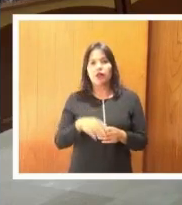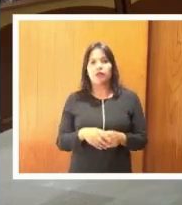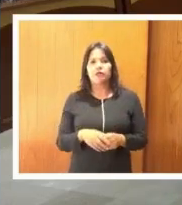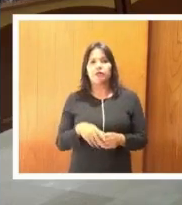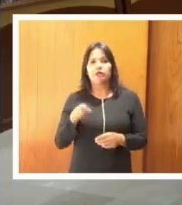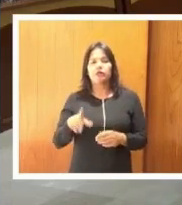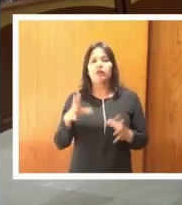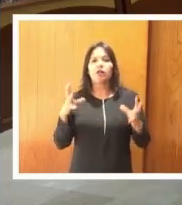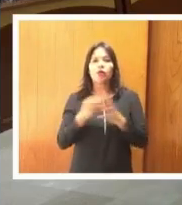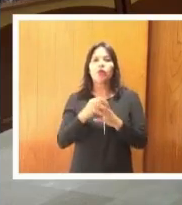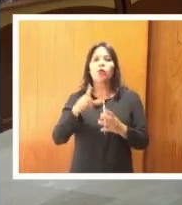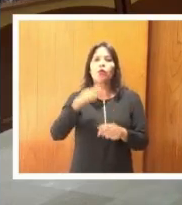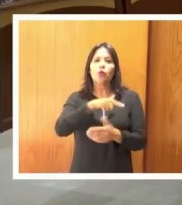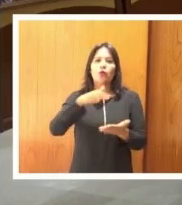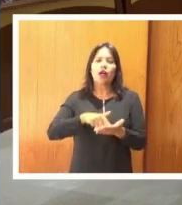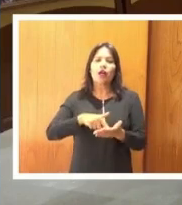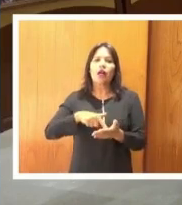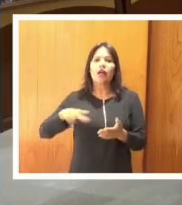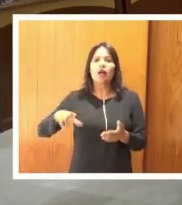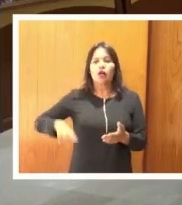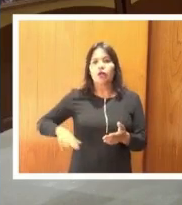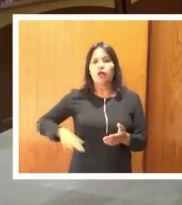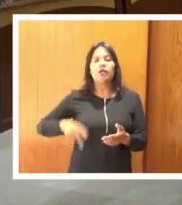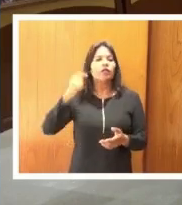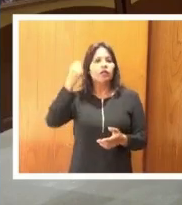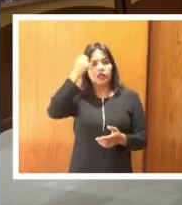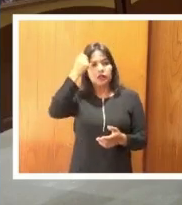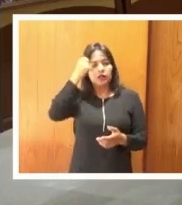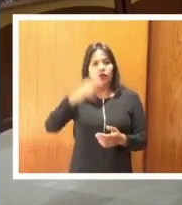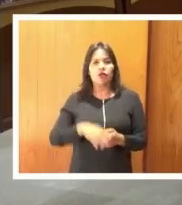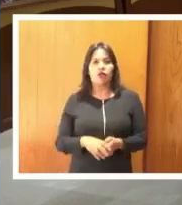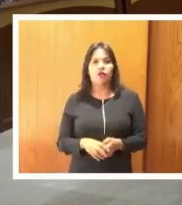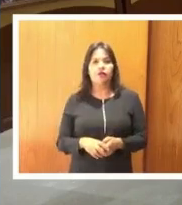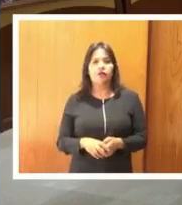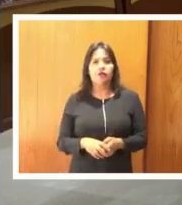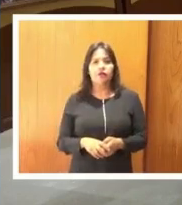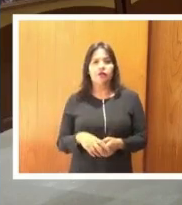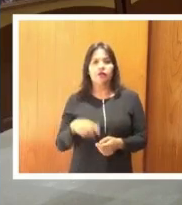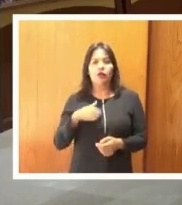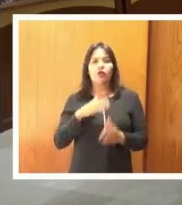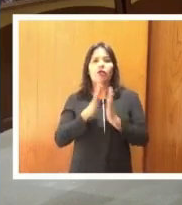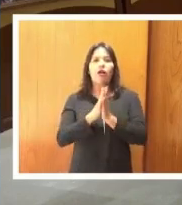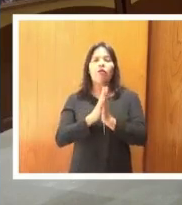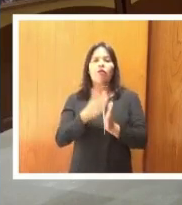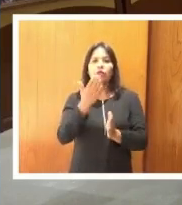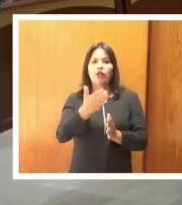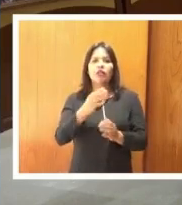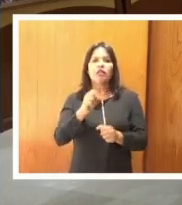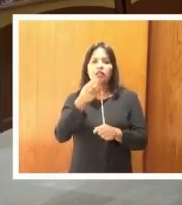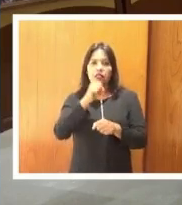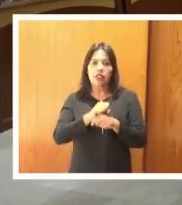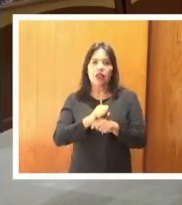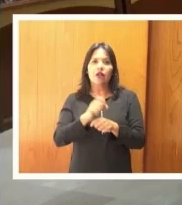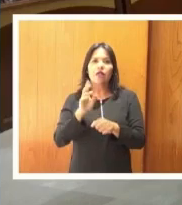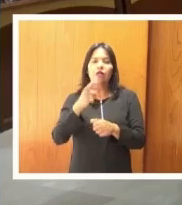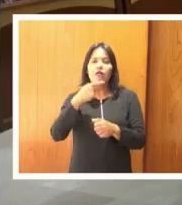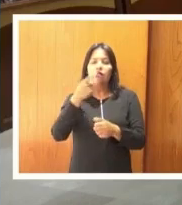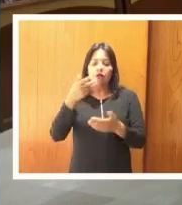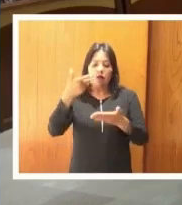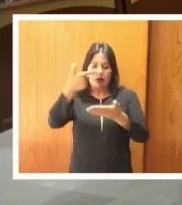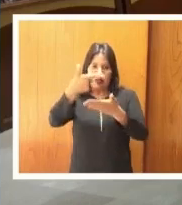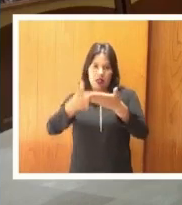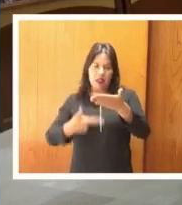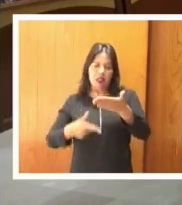Salón de Cabildos del Ayuntamiento de Texcoco, por lo cual le pido al secretario técnico haga el pase de lista de